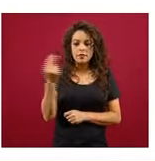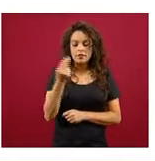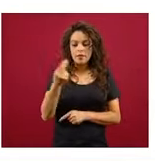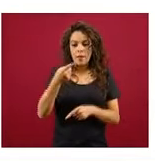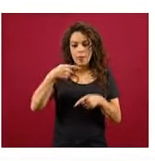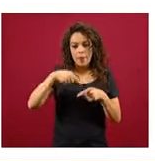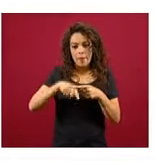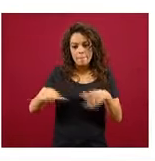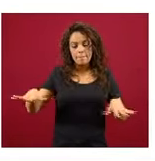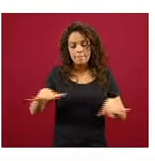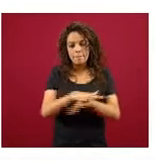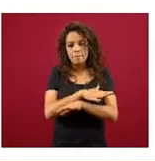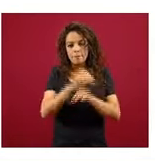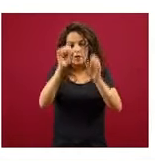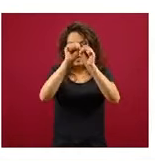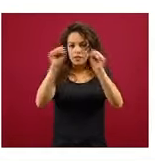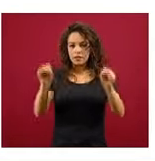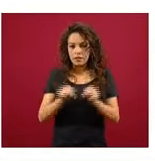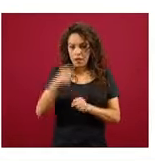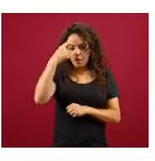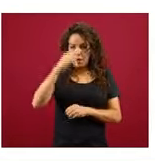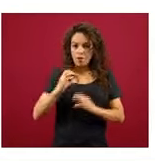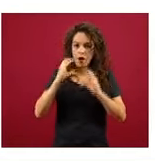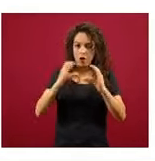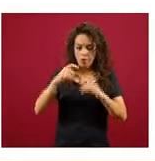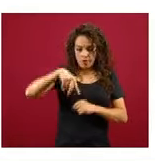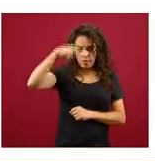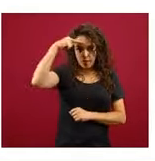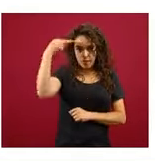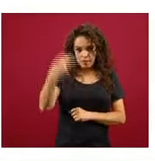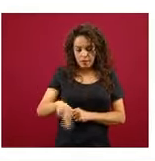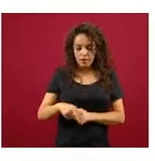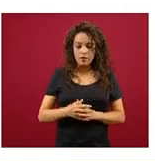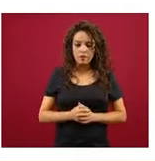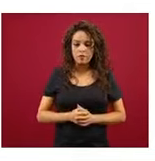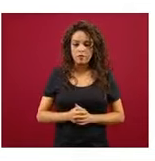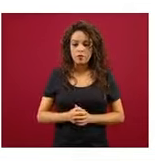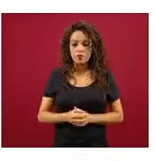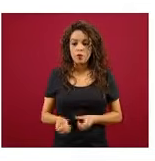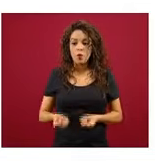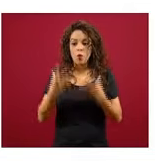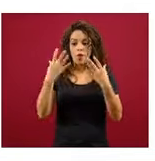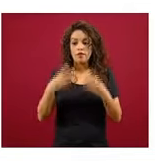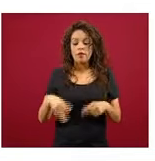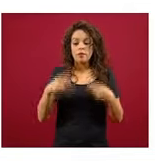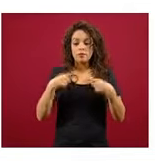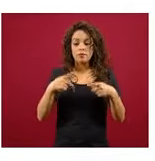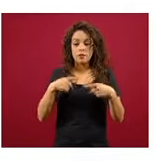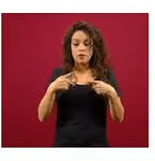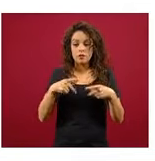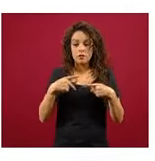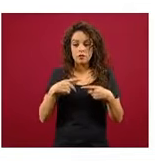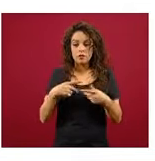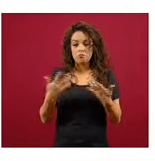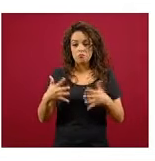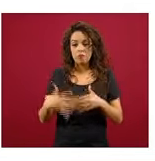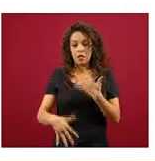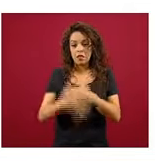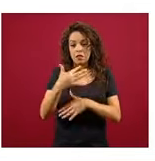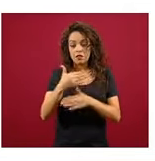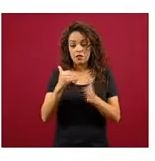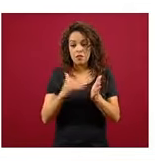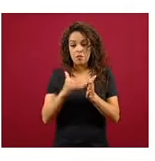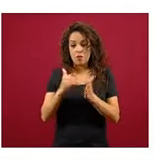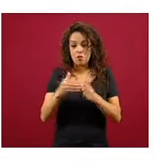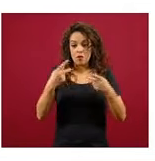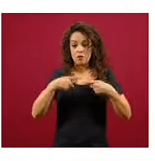de cuidados en México. ¿Qué tantas personas dependientes existen? Somos alrededor de 15 millones de personas mayores de 60